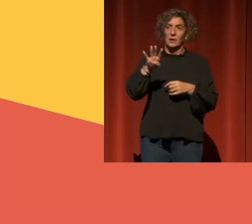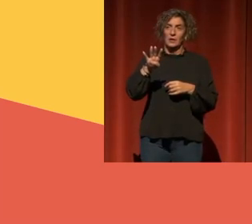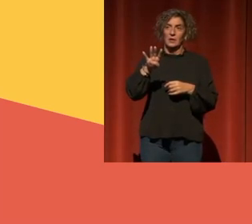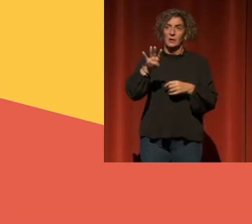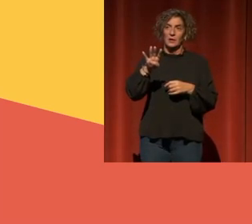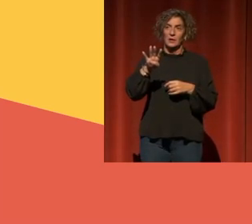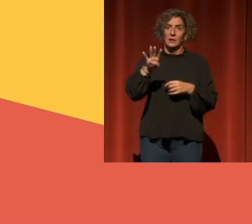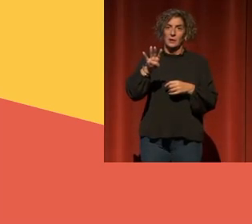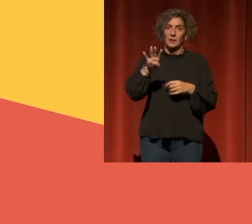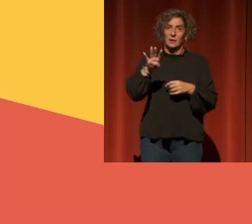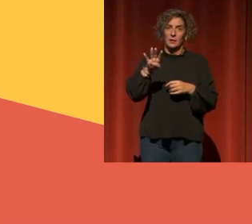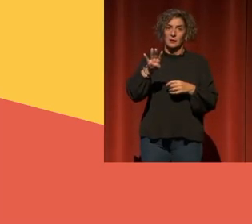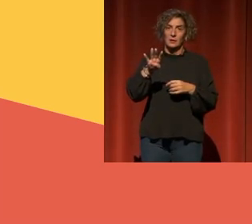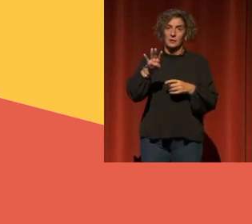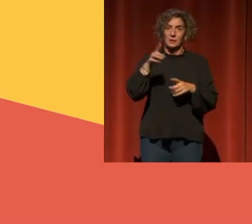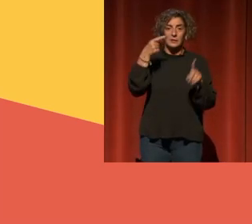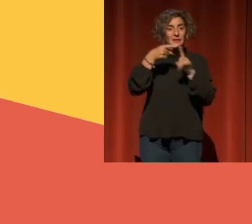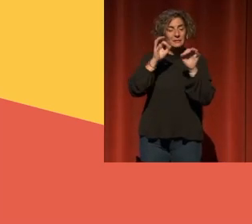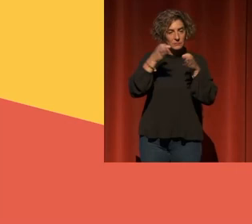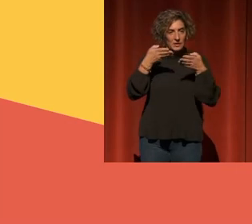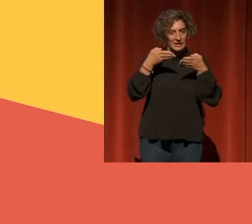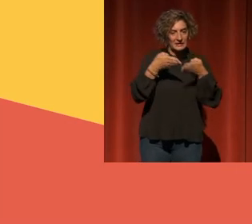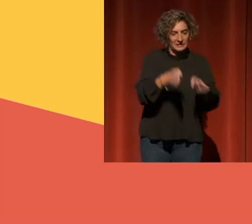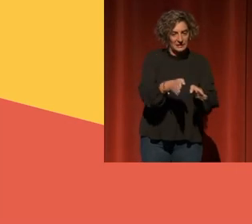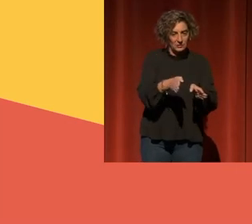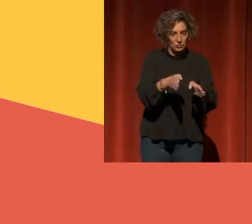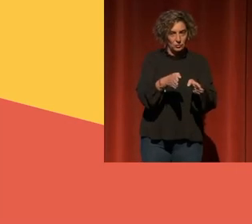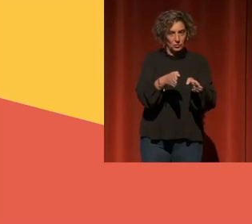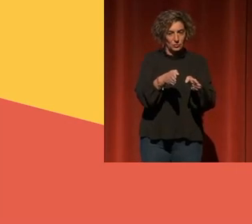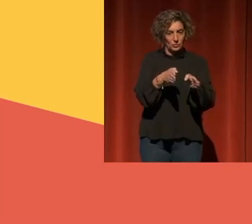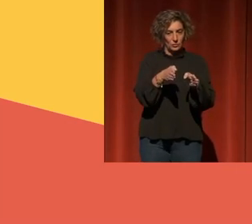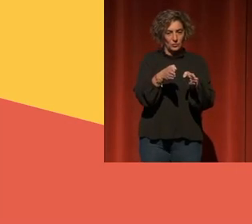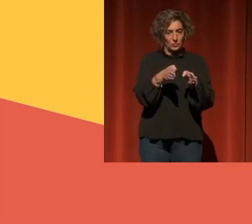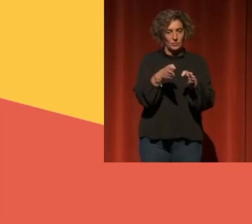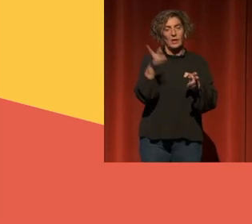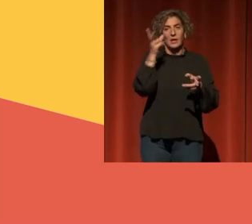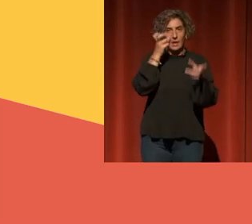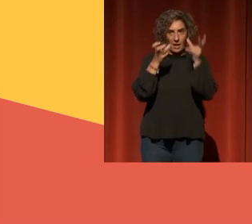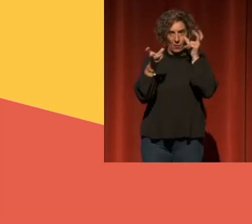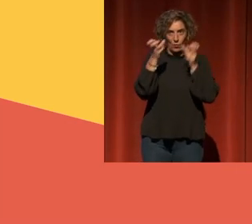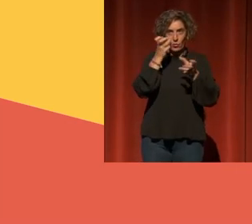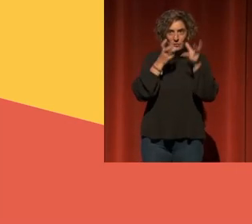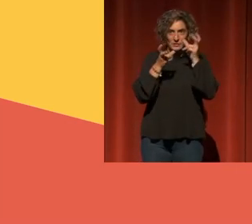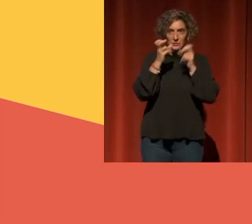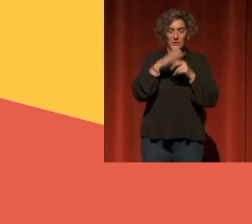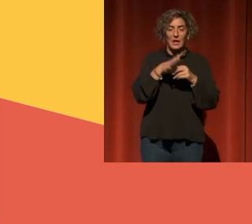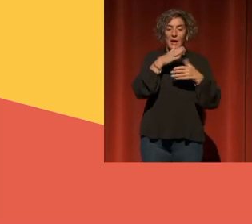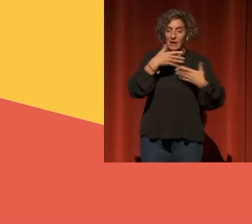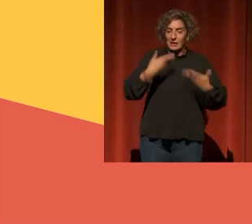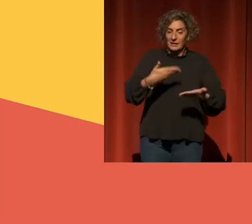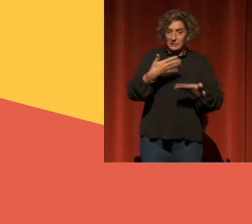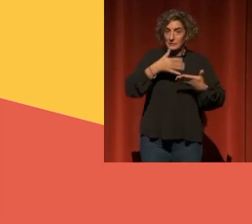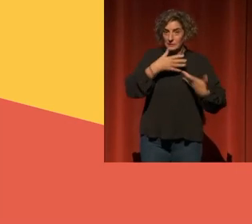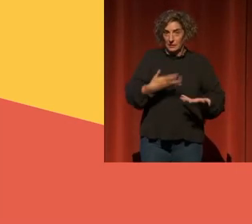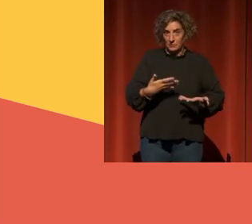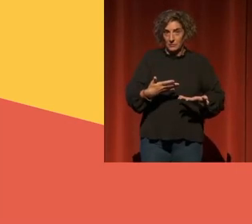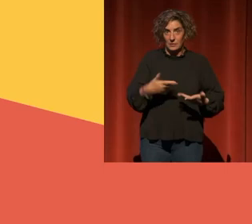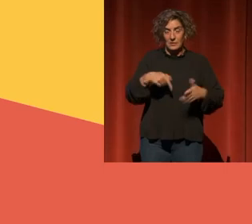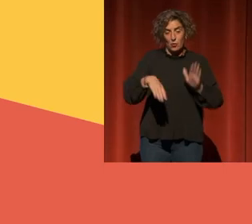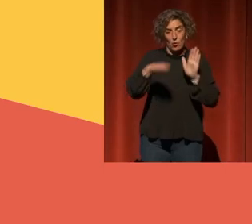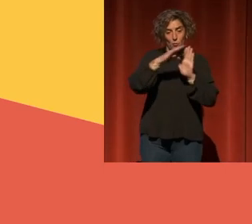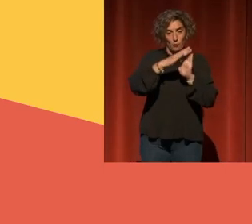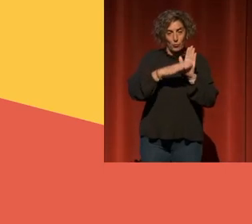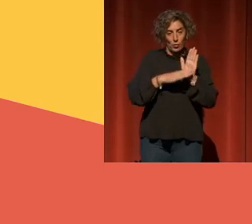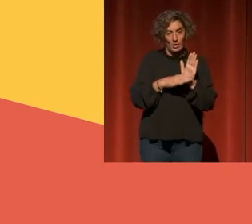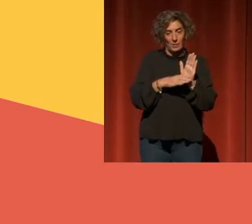estrictamente en el sector audiovisual Y actualmente está vigente el programa